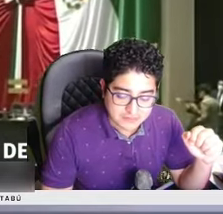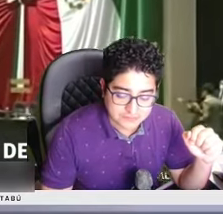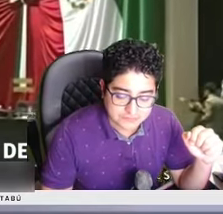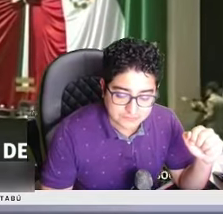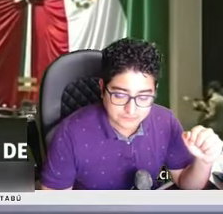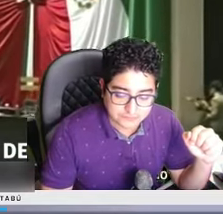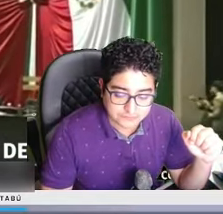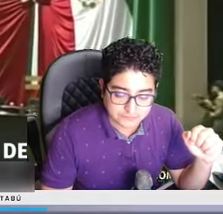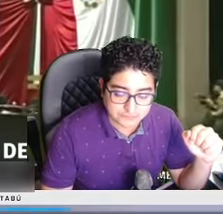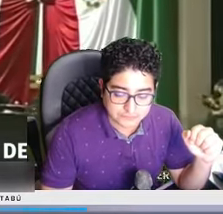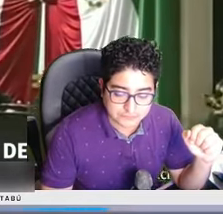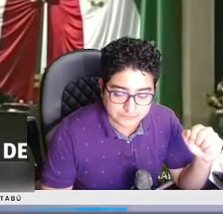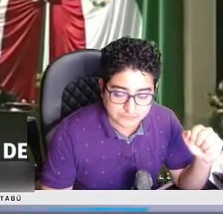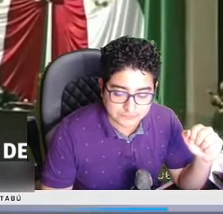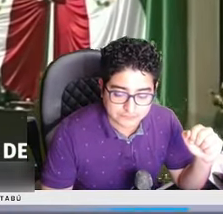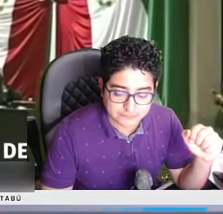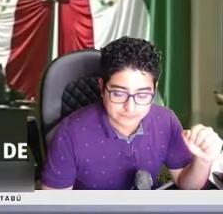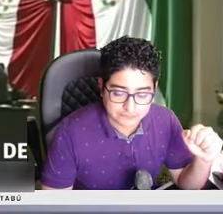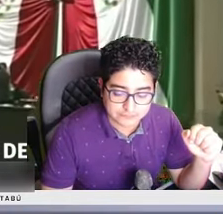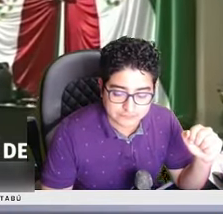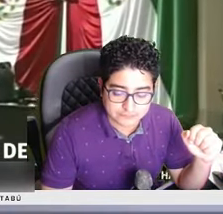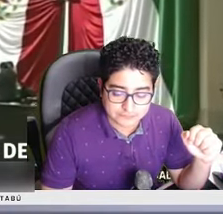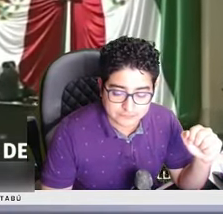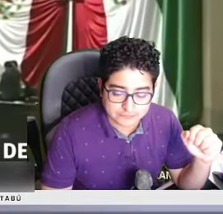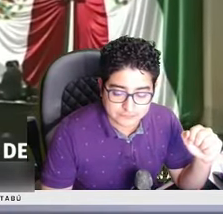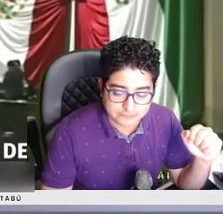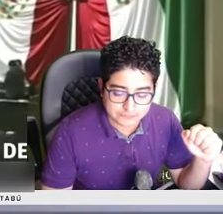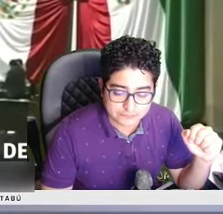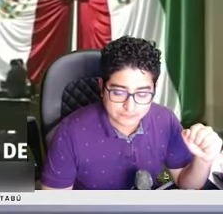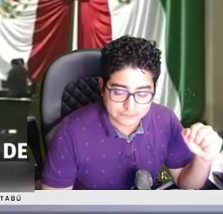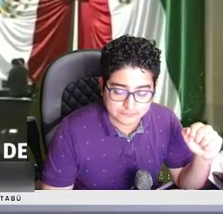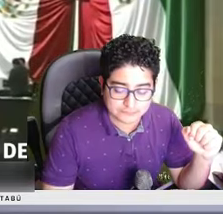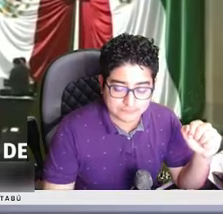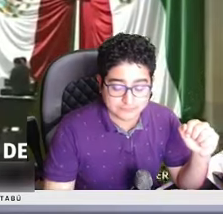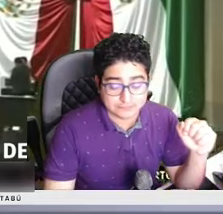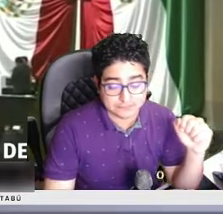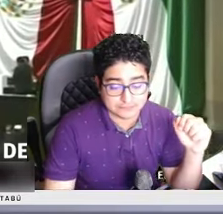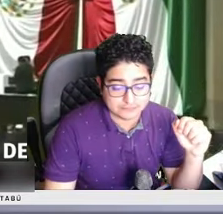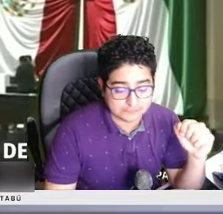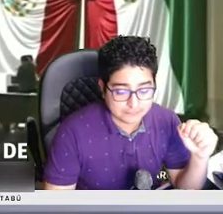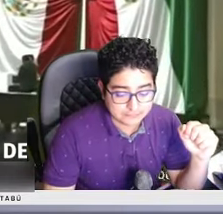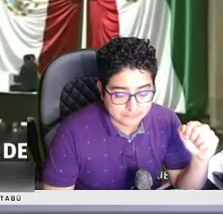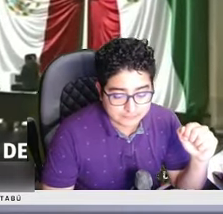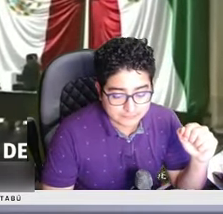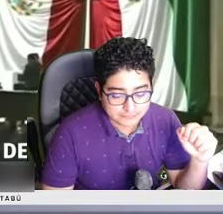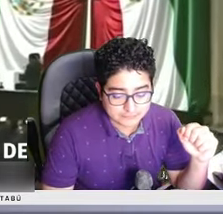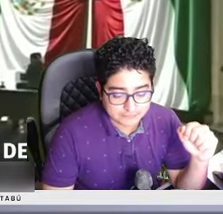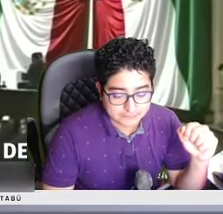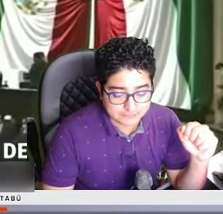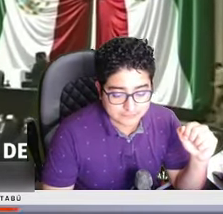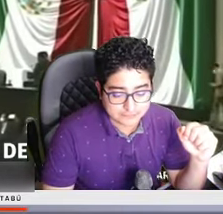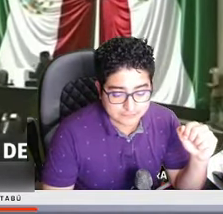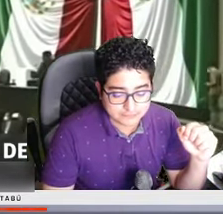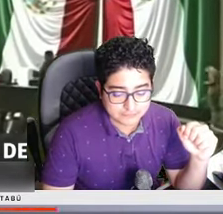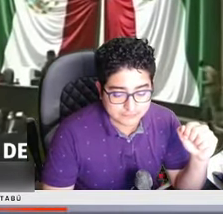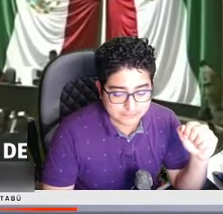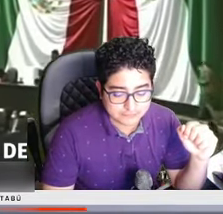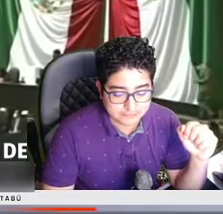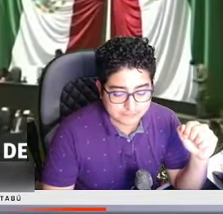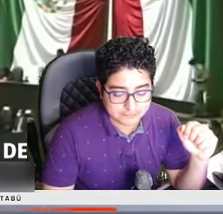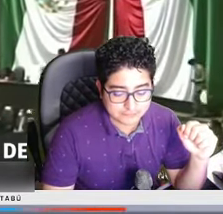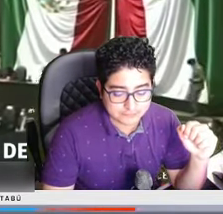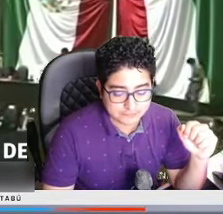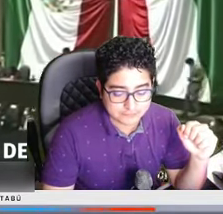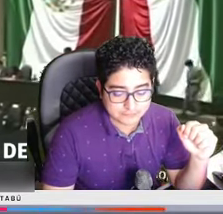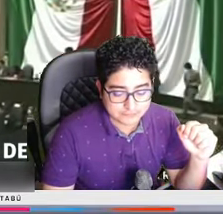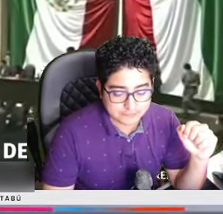en la contienda electoral. Explorar mecanismos para su eventual racionalización es, en todo caso, un asunto que